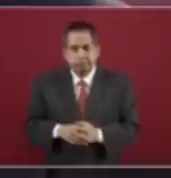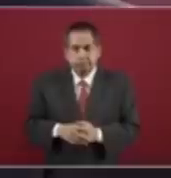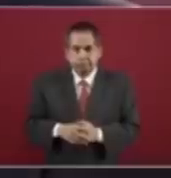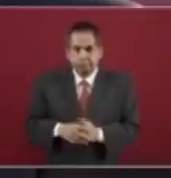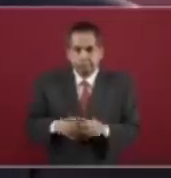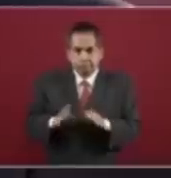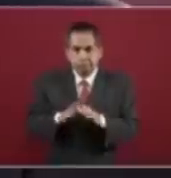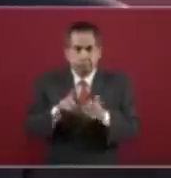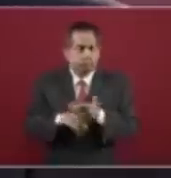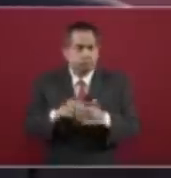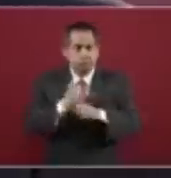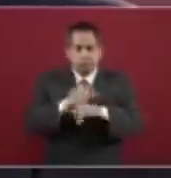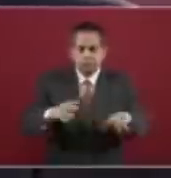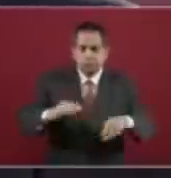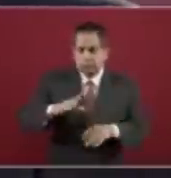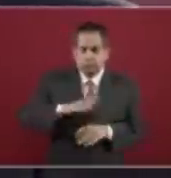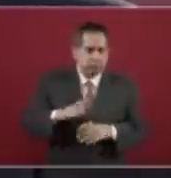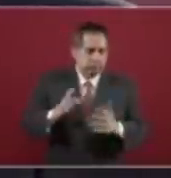por la desinformación,